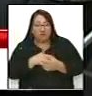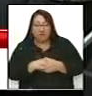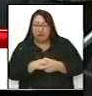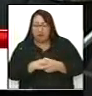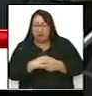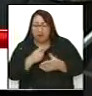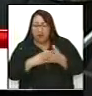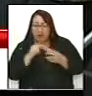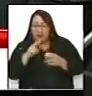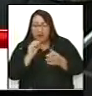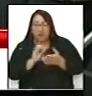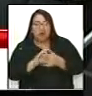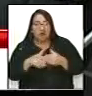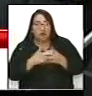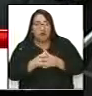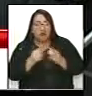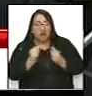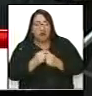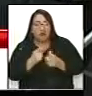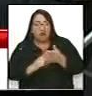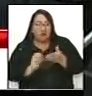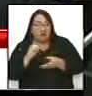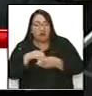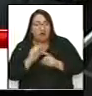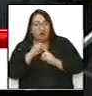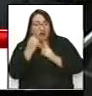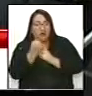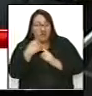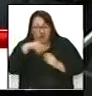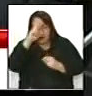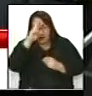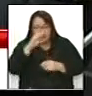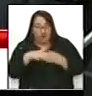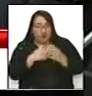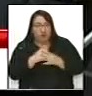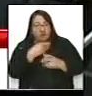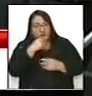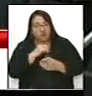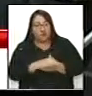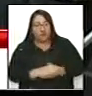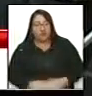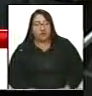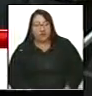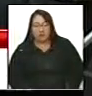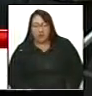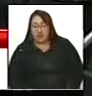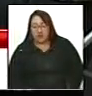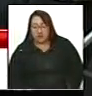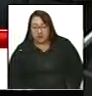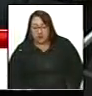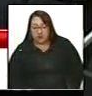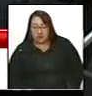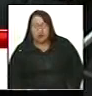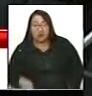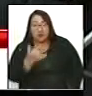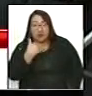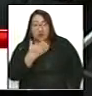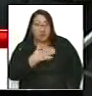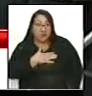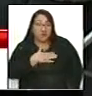que tiene que ver más que nada con lo que implica la sociedad peruana en torno a la mujer. Pues ocurre lo siguiente, desde mi